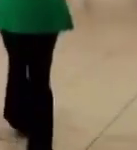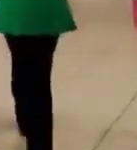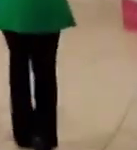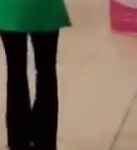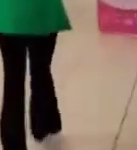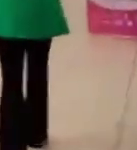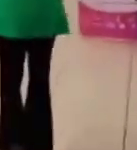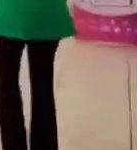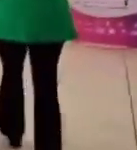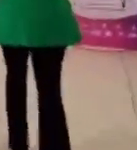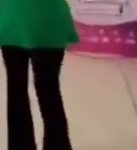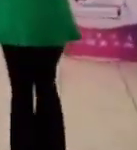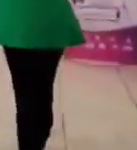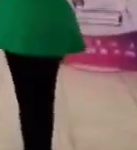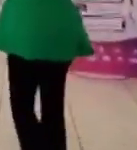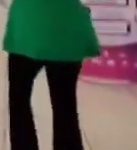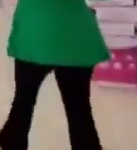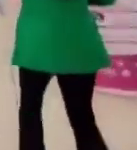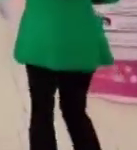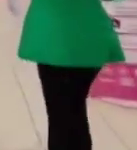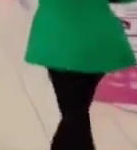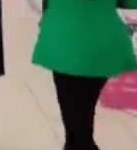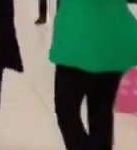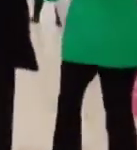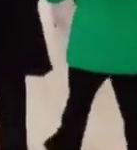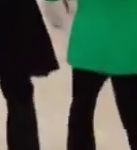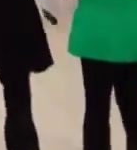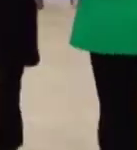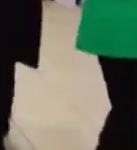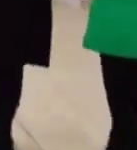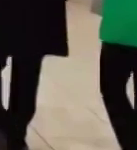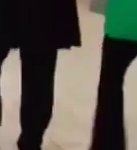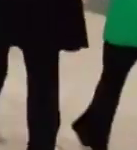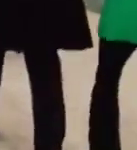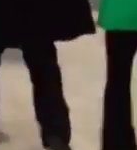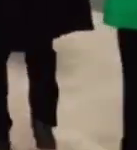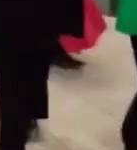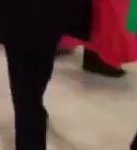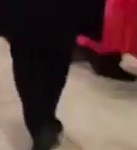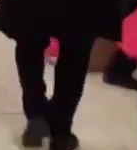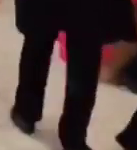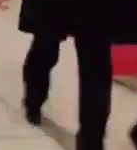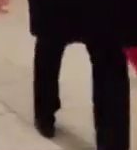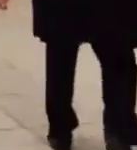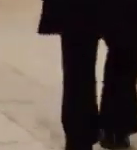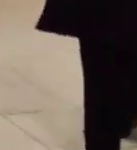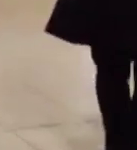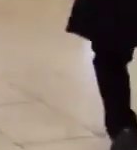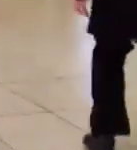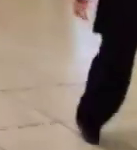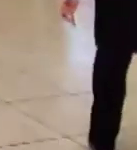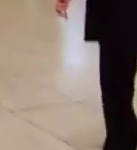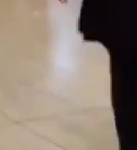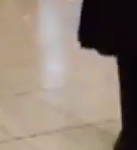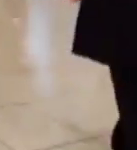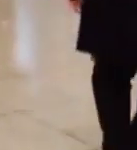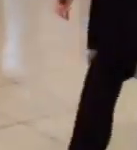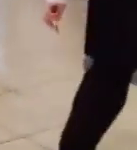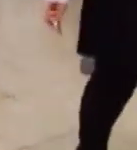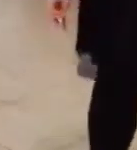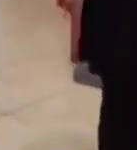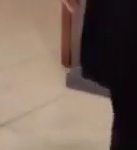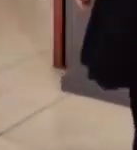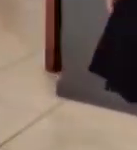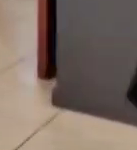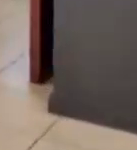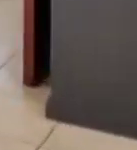presidenta honorífica del Comité Consultivo de Bienestar y Desarrollo Social del estado, Fernanda Espinosa de los